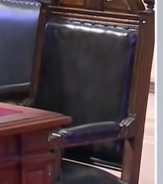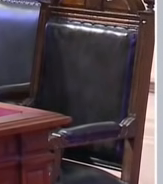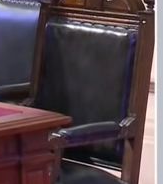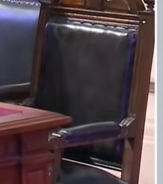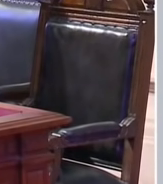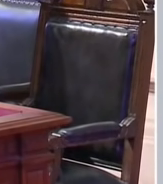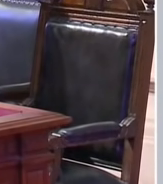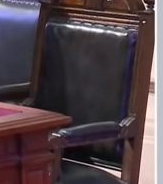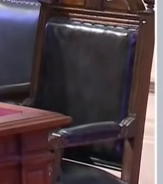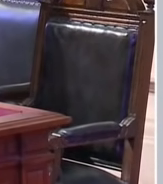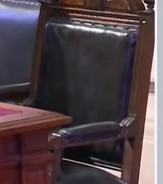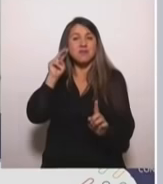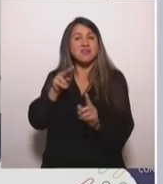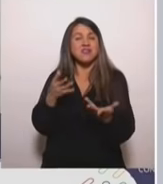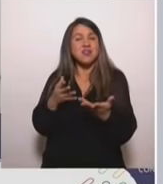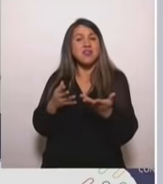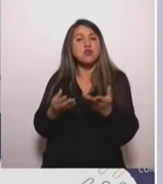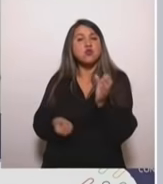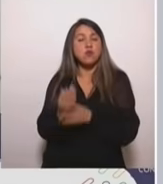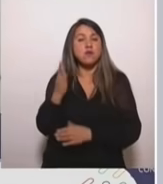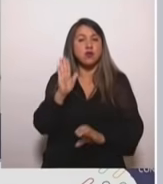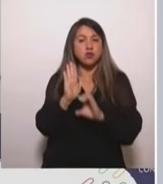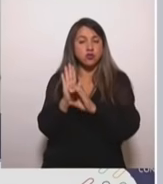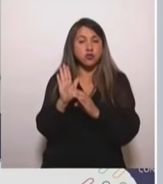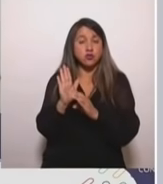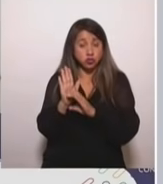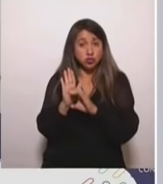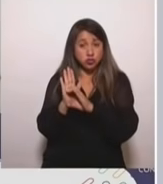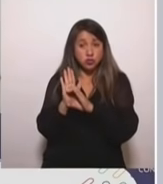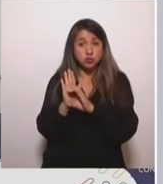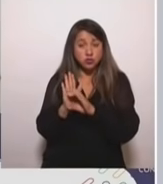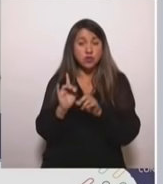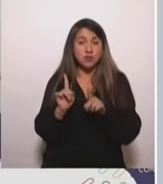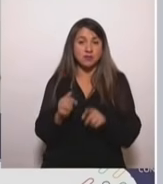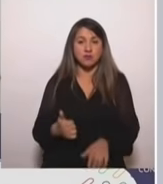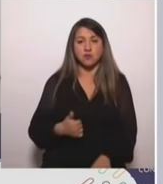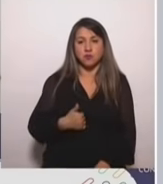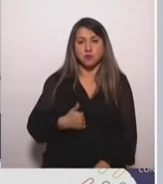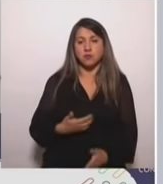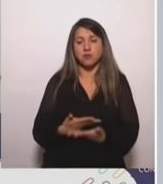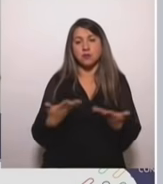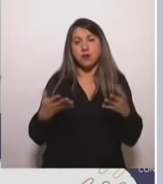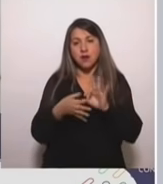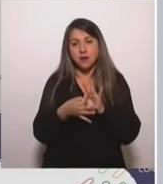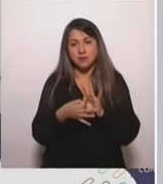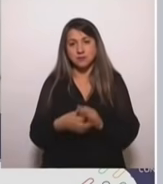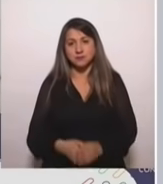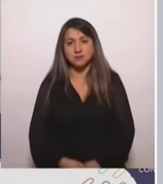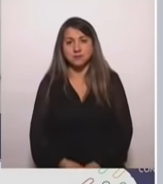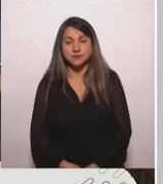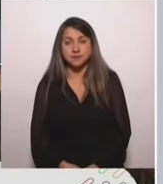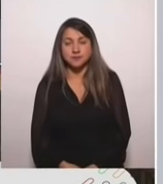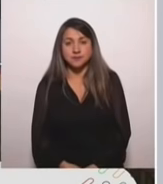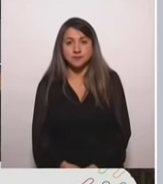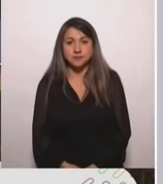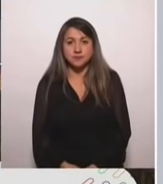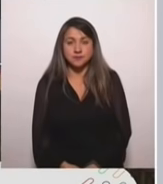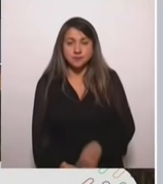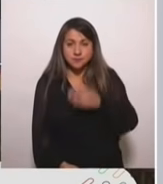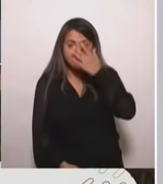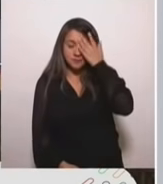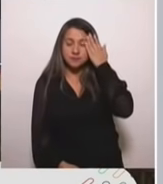eso, si no se toma una postura como convención, en miras del pueblo no se puede seguir desarrollando el trabajo. ¿Qué opina usted de ese argumento que es el que